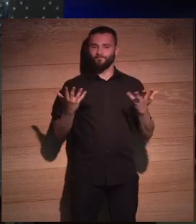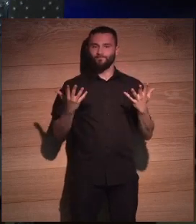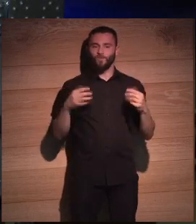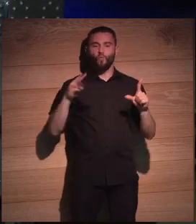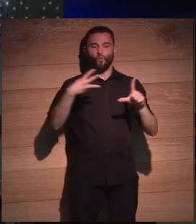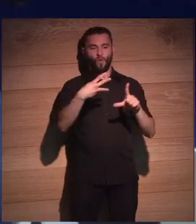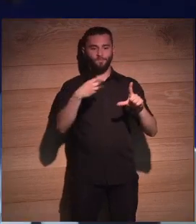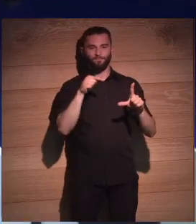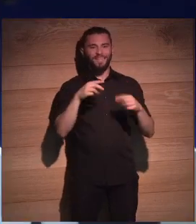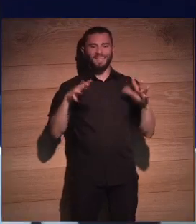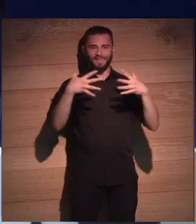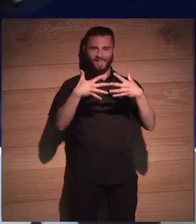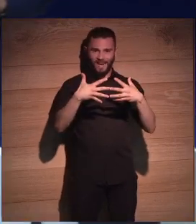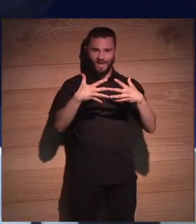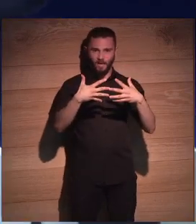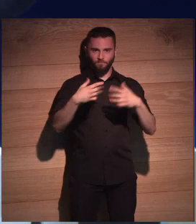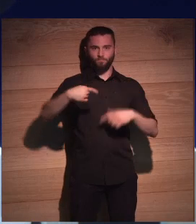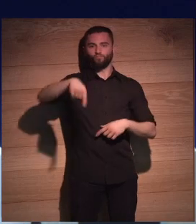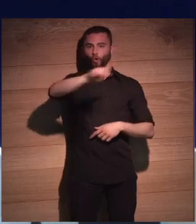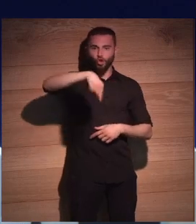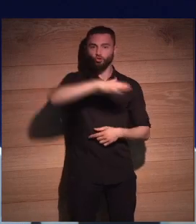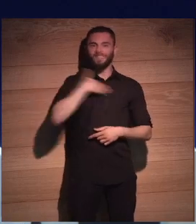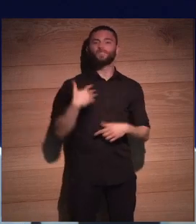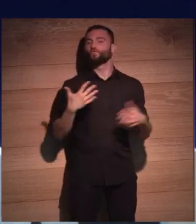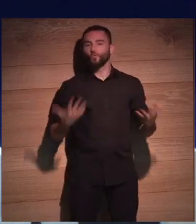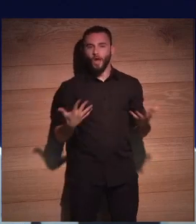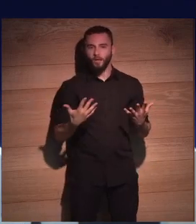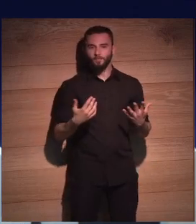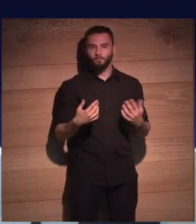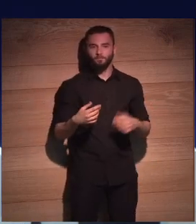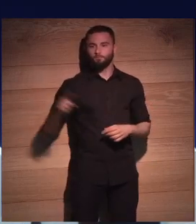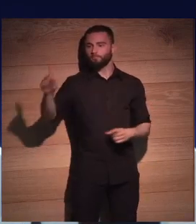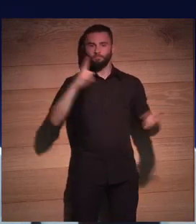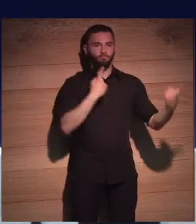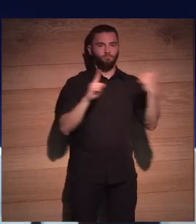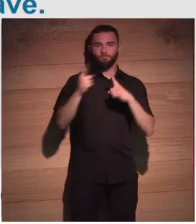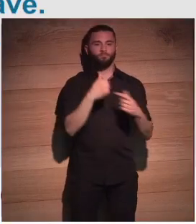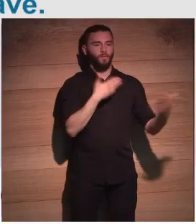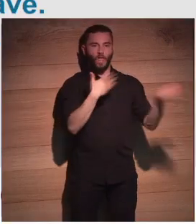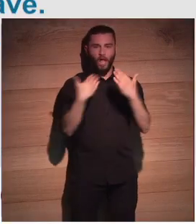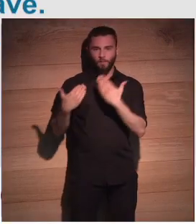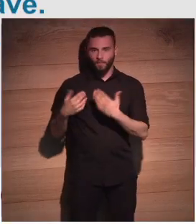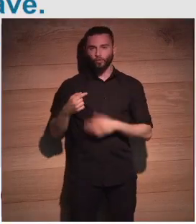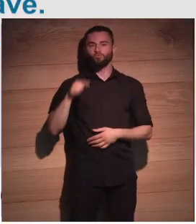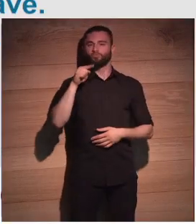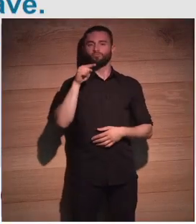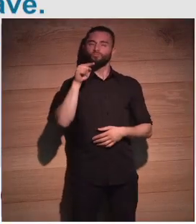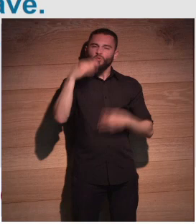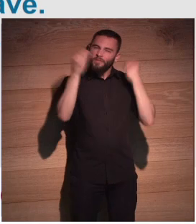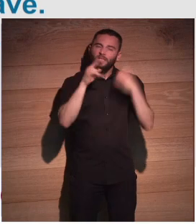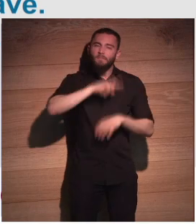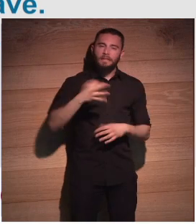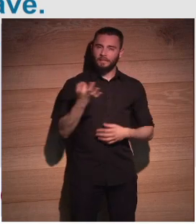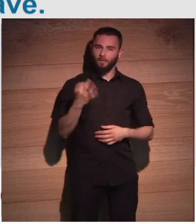clase de web, cuál es la clase de Internet que vosotros queréis? Empezamos a hablar con muchos de ellos, a decirles, ¿qué es lo que realmente creéis que va mal? Podemos hacer